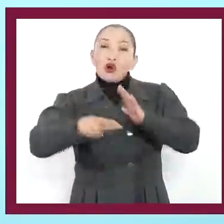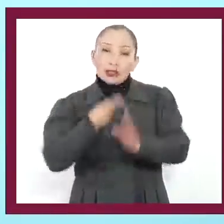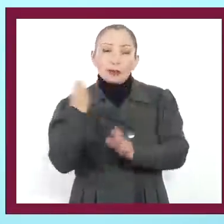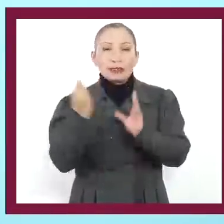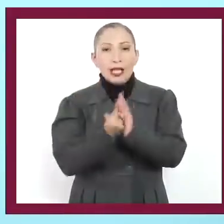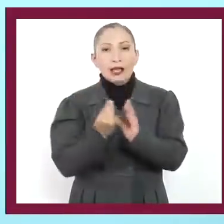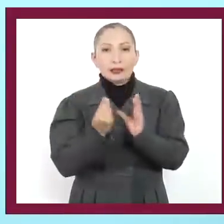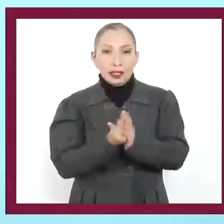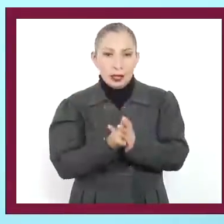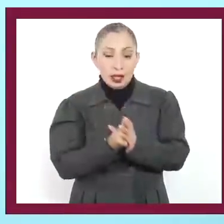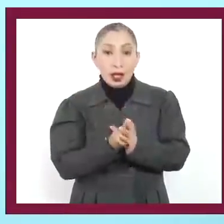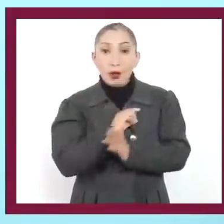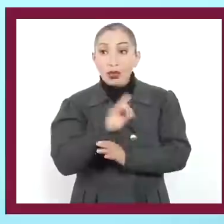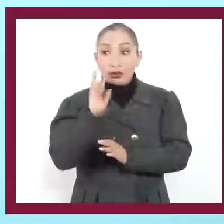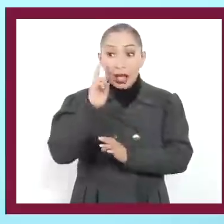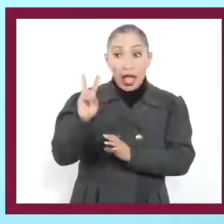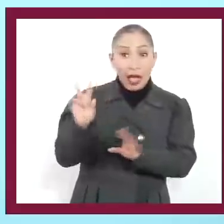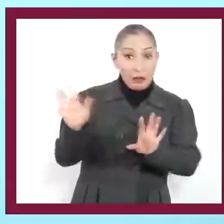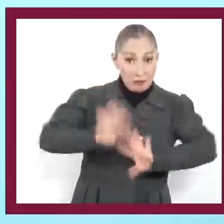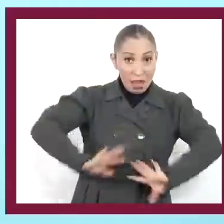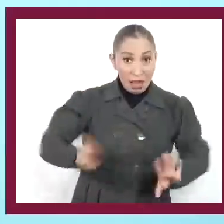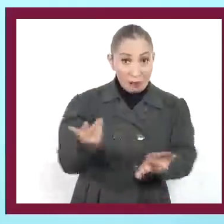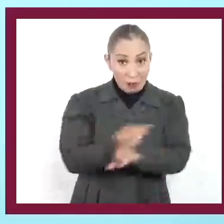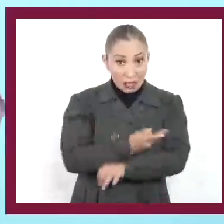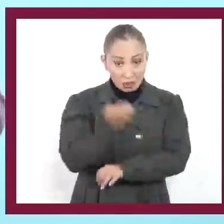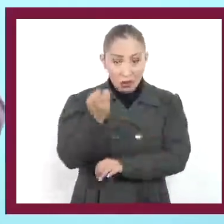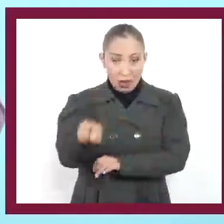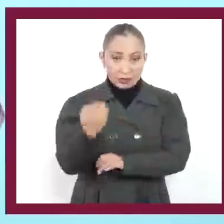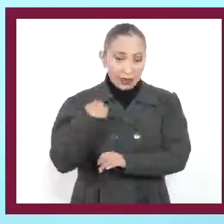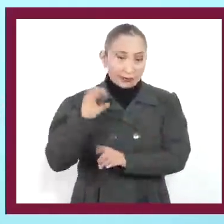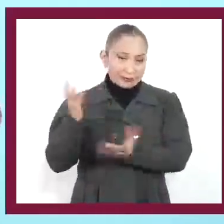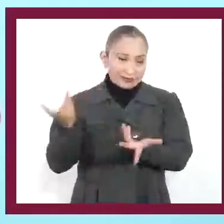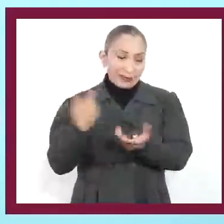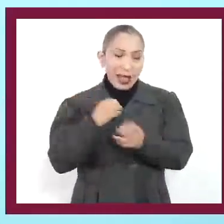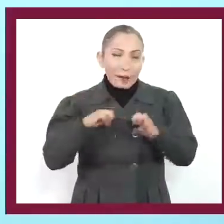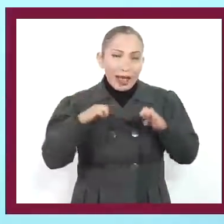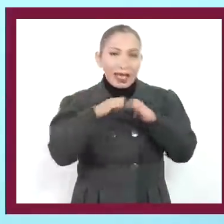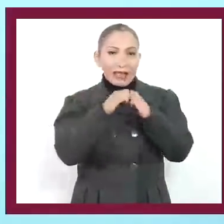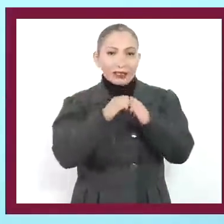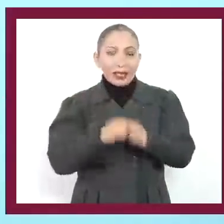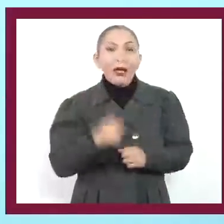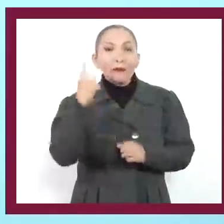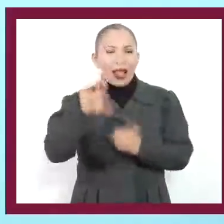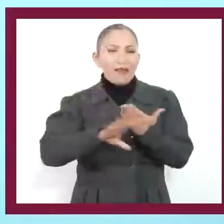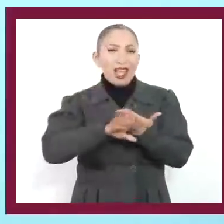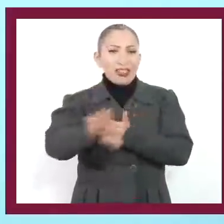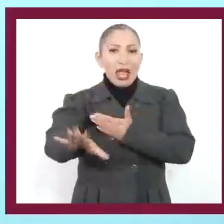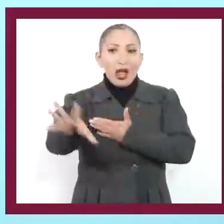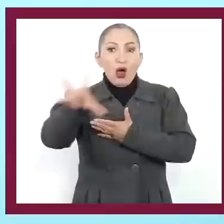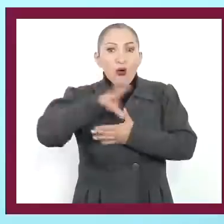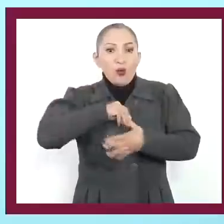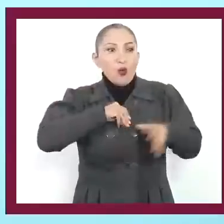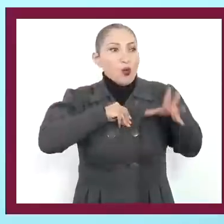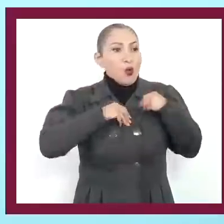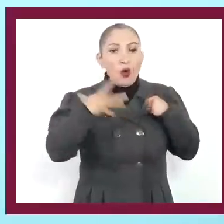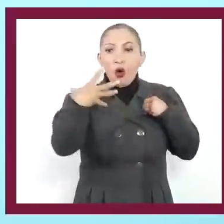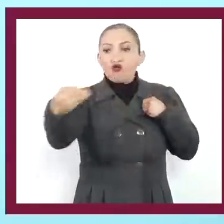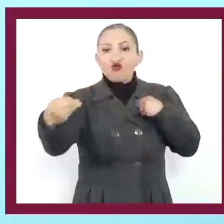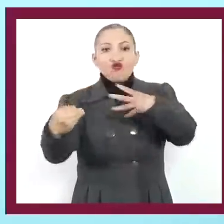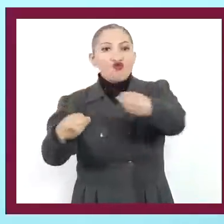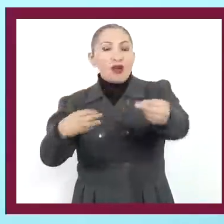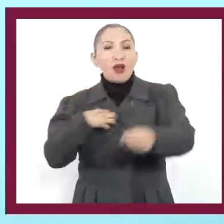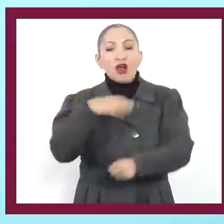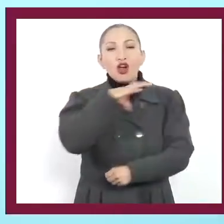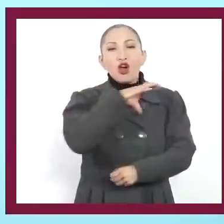escuela, una vez que superemos exitosamente esta situación de emergencia para evitar los contagios masivos por